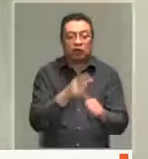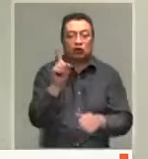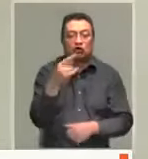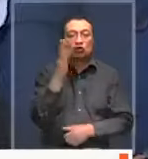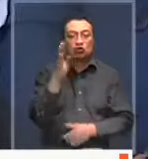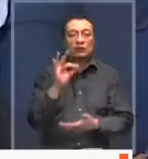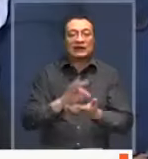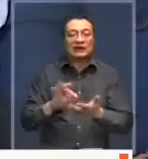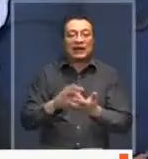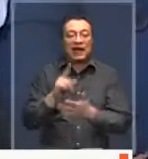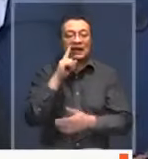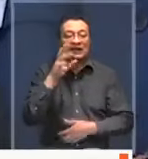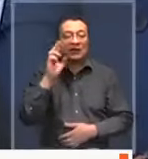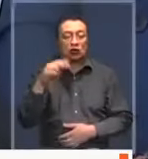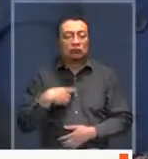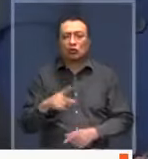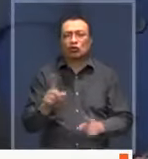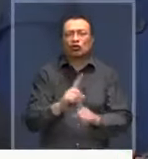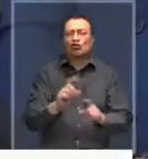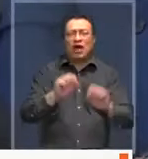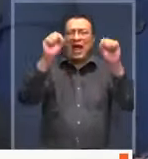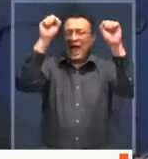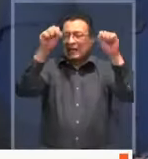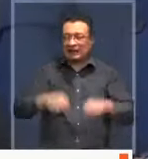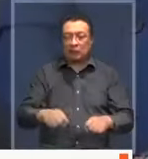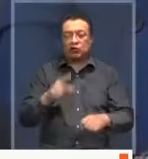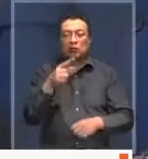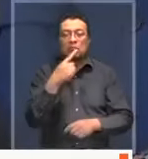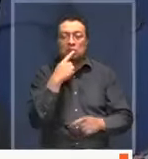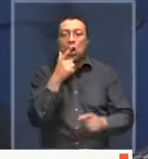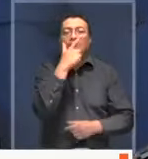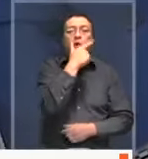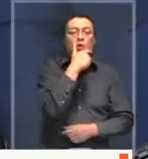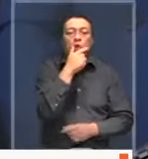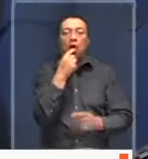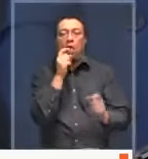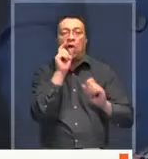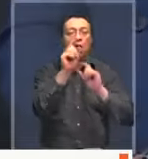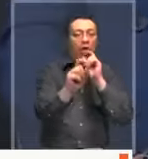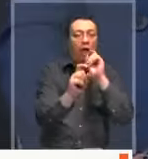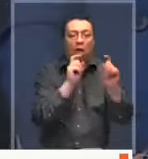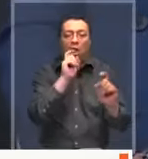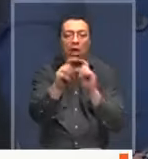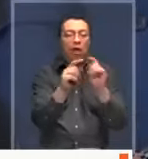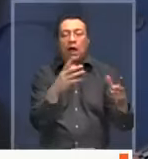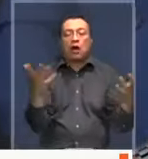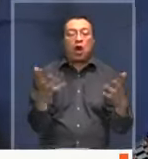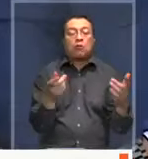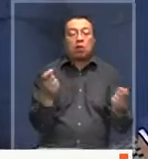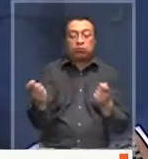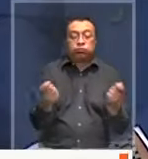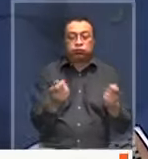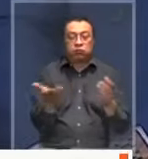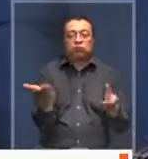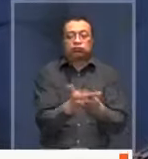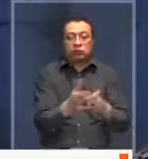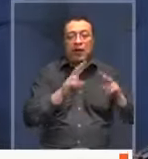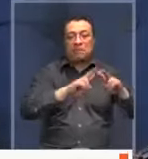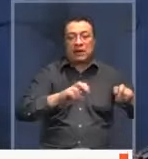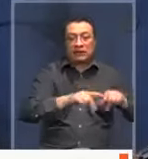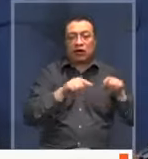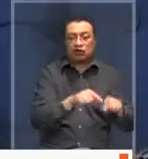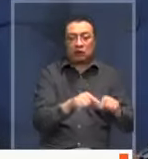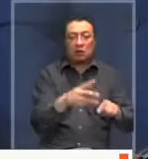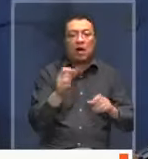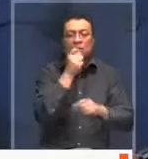del Interior. Nos parece inadmisible que se presenten dudas respecto a cómo se maneja la carpeta investigativa. Una